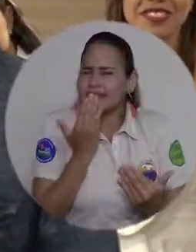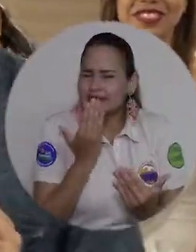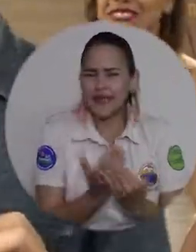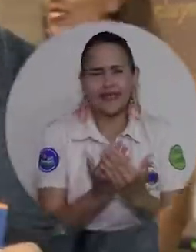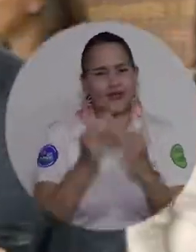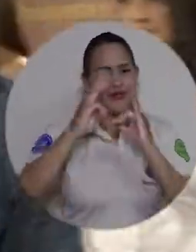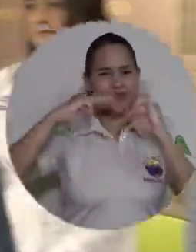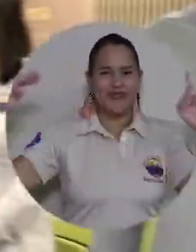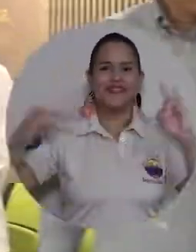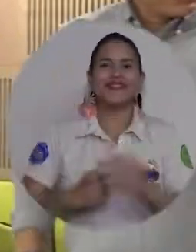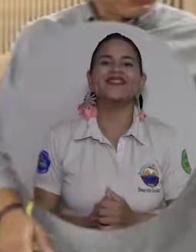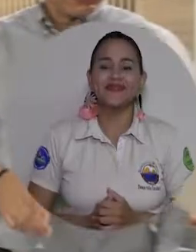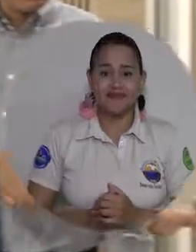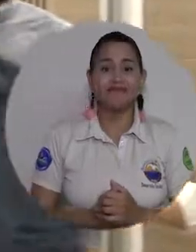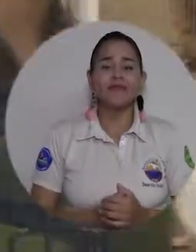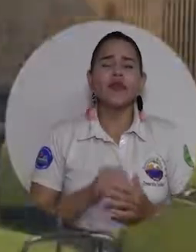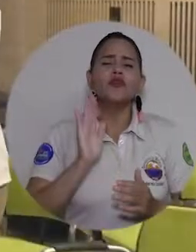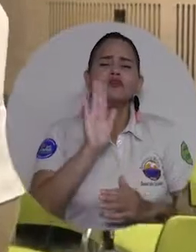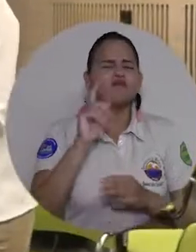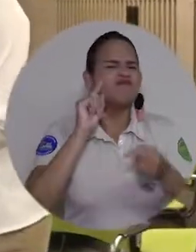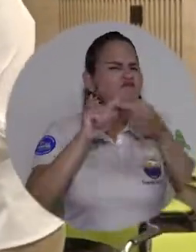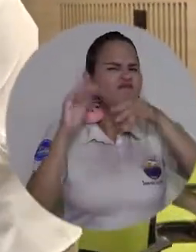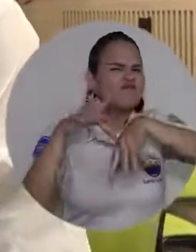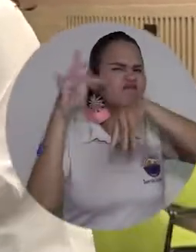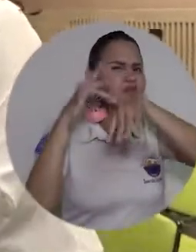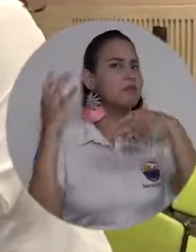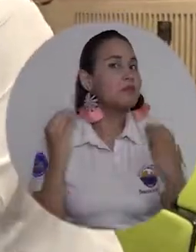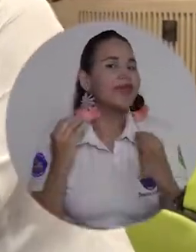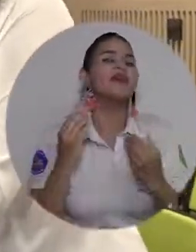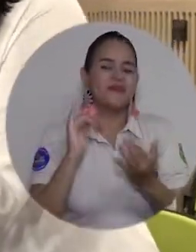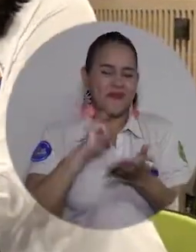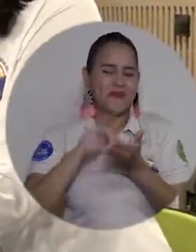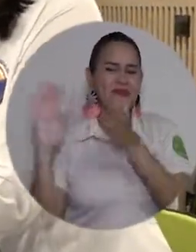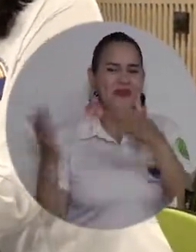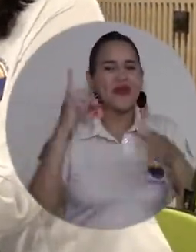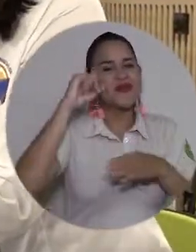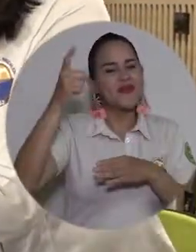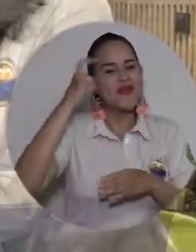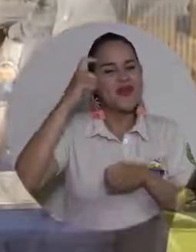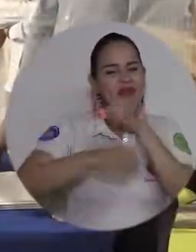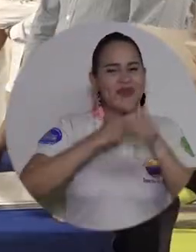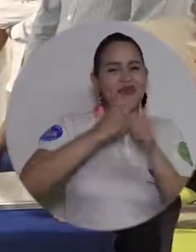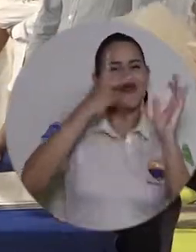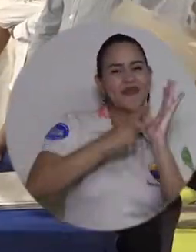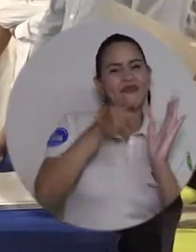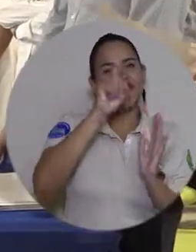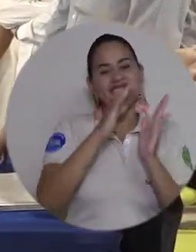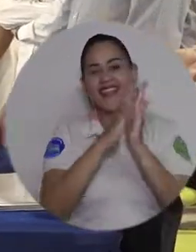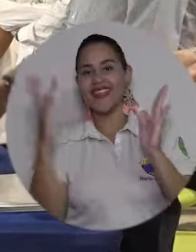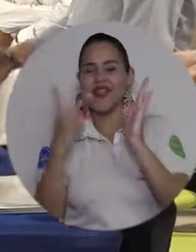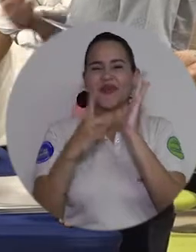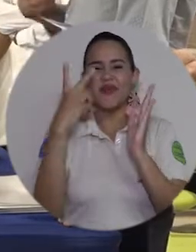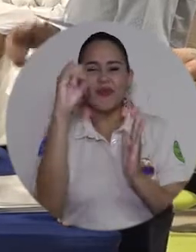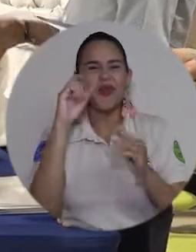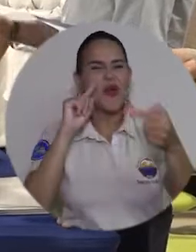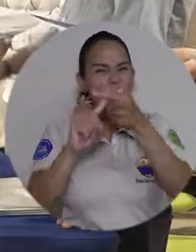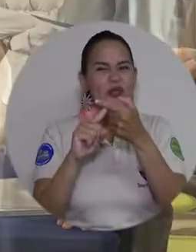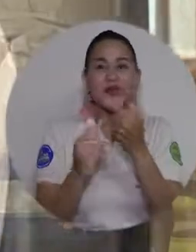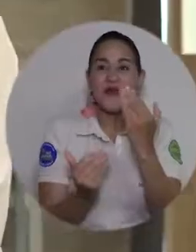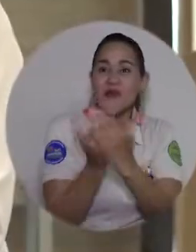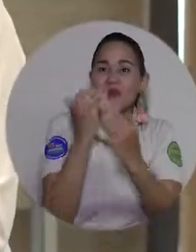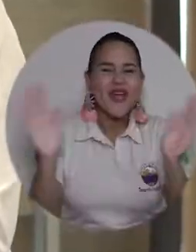gran universidad. Estos estímulos son parte del plan de gobierno 2016-2020 por una universidad más incluyente e